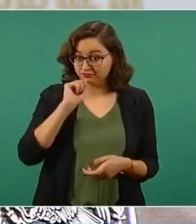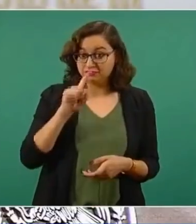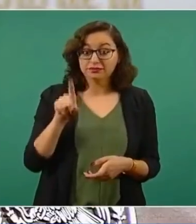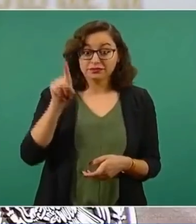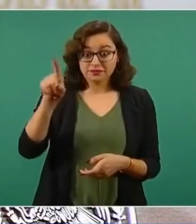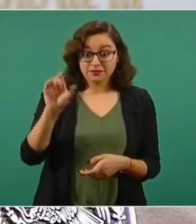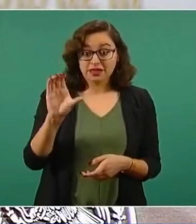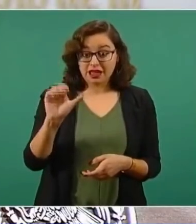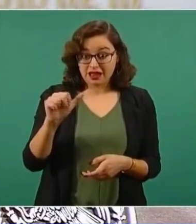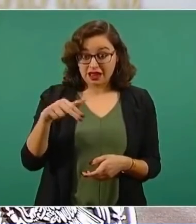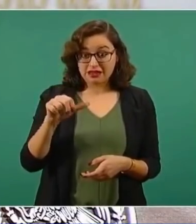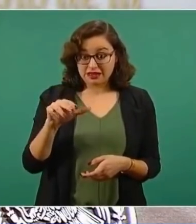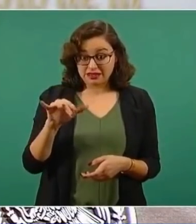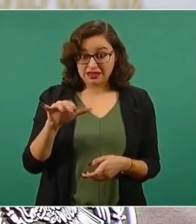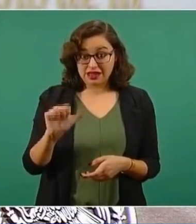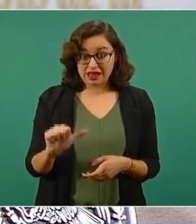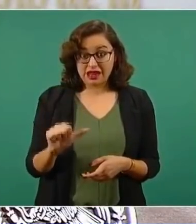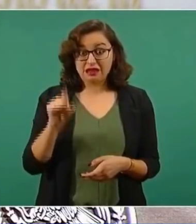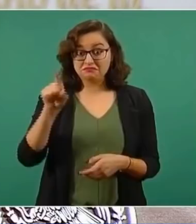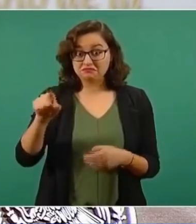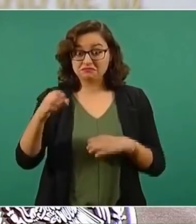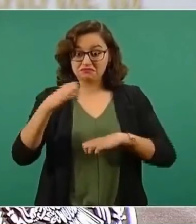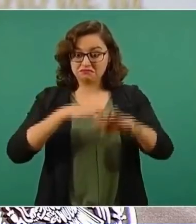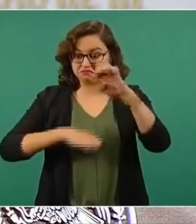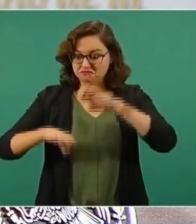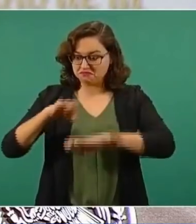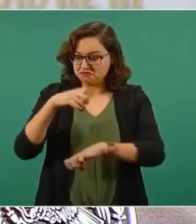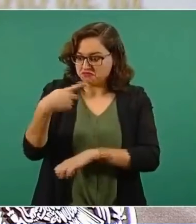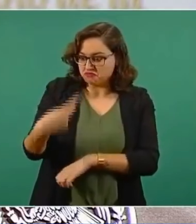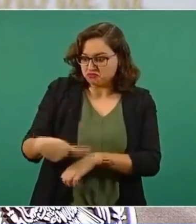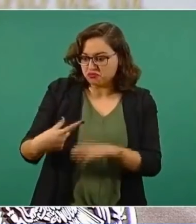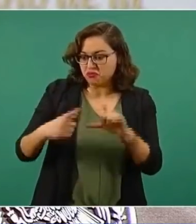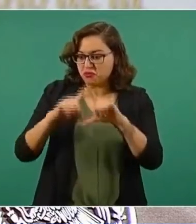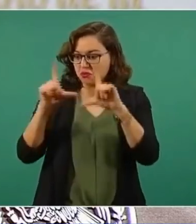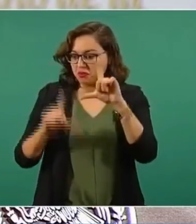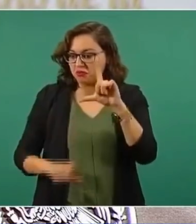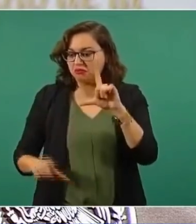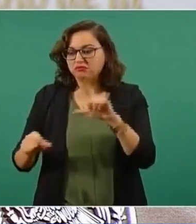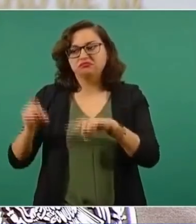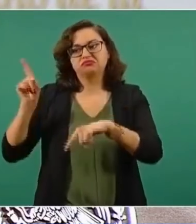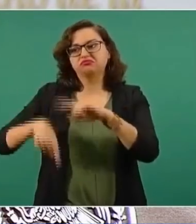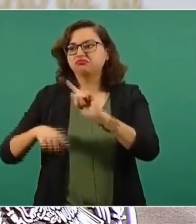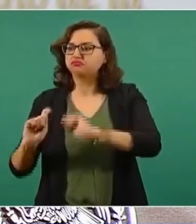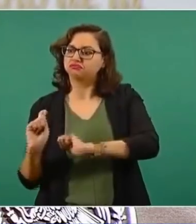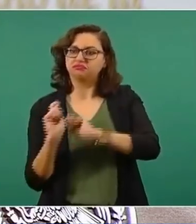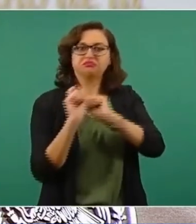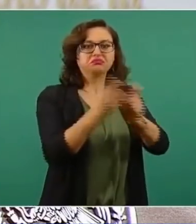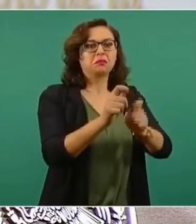Cananea, que era una empresa pública, ¿quién la entrega? Salinas.